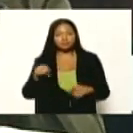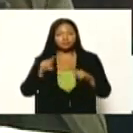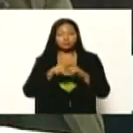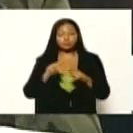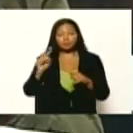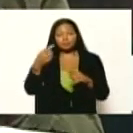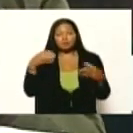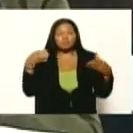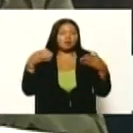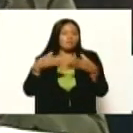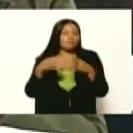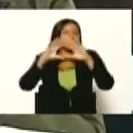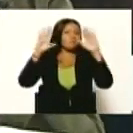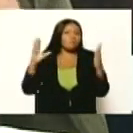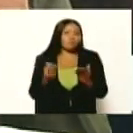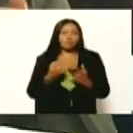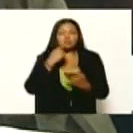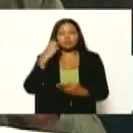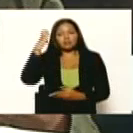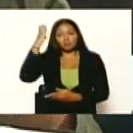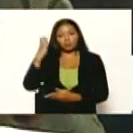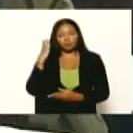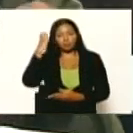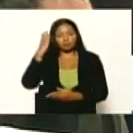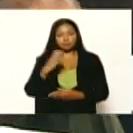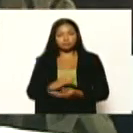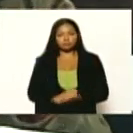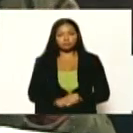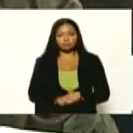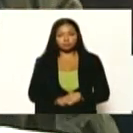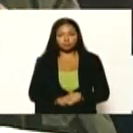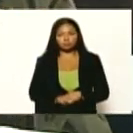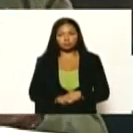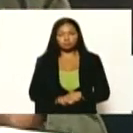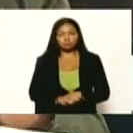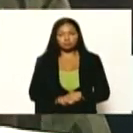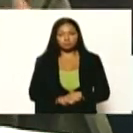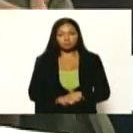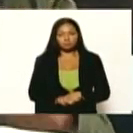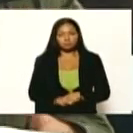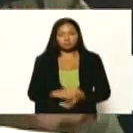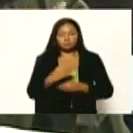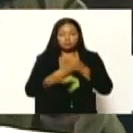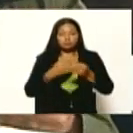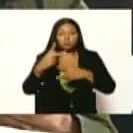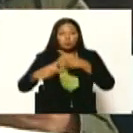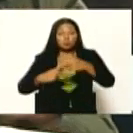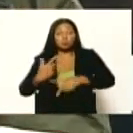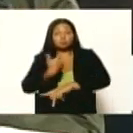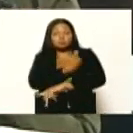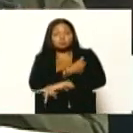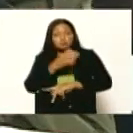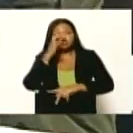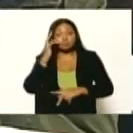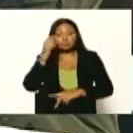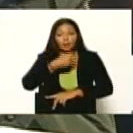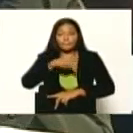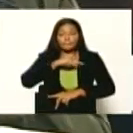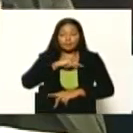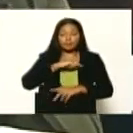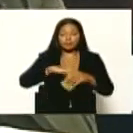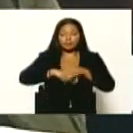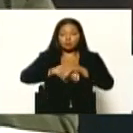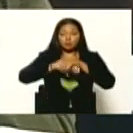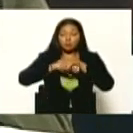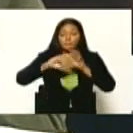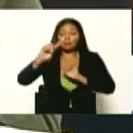primer mundo, como Europa, que han establecido procesos de vacunación, Francia, España. El Reino Unido fue